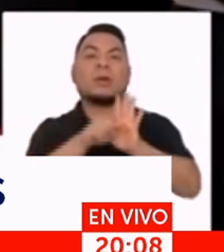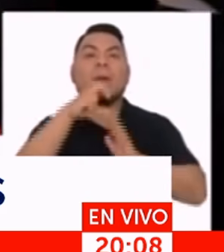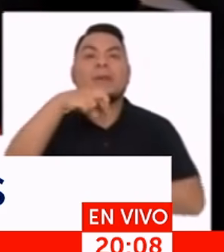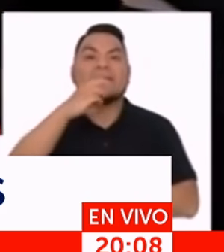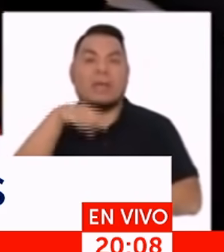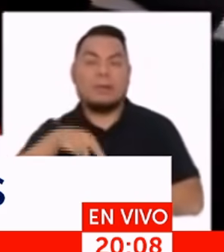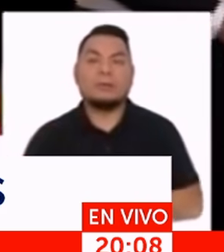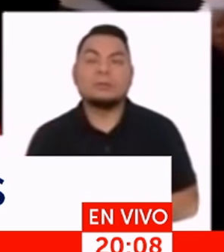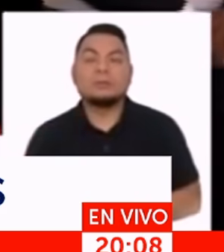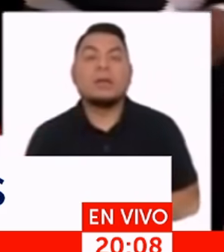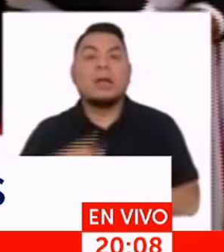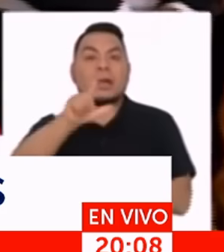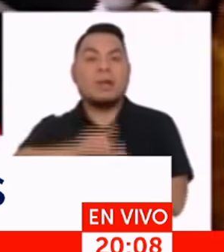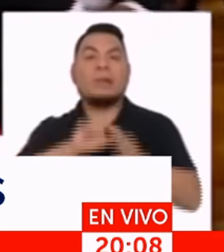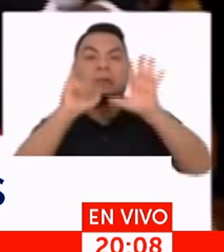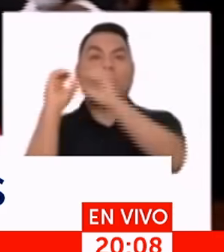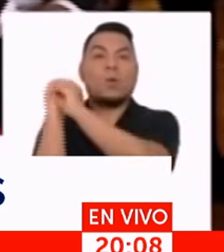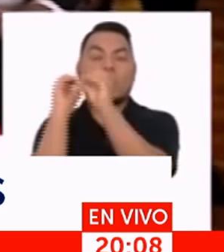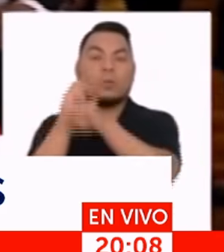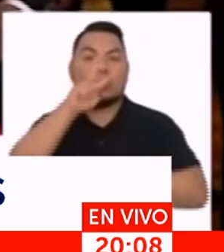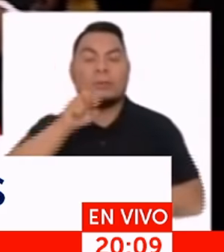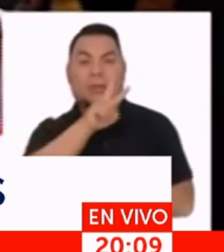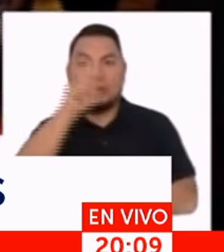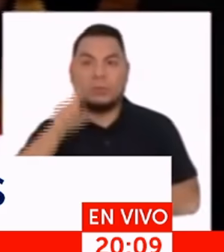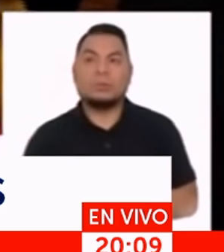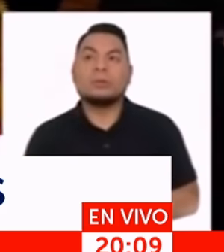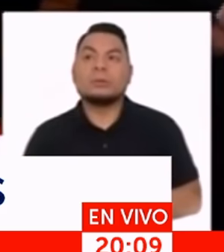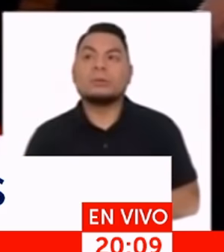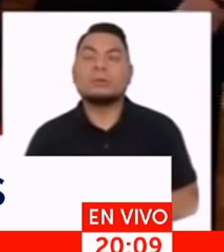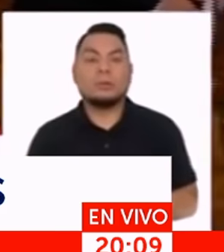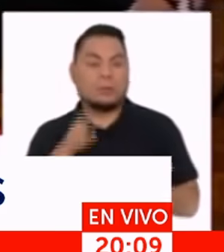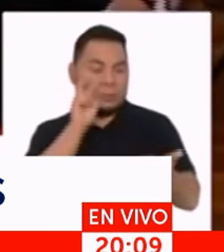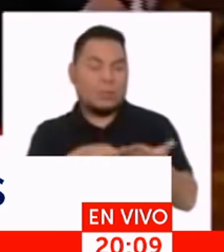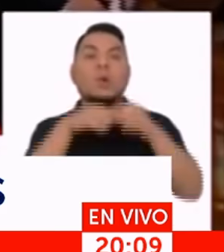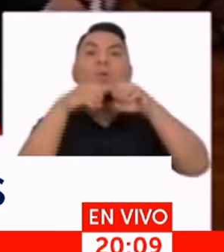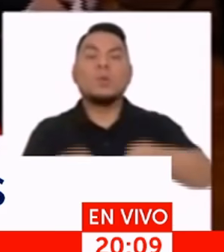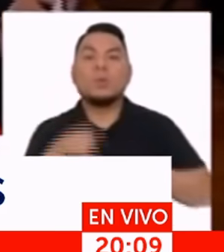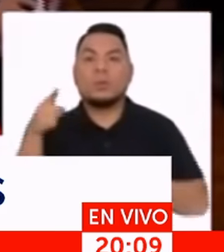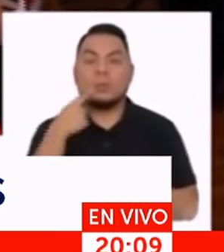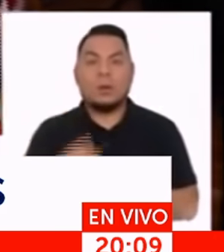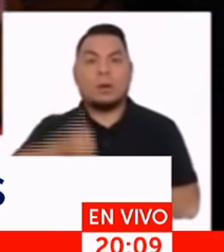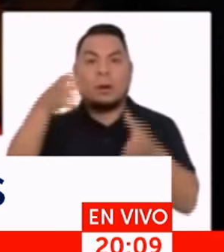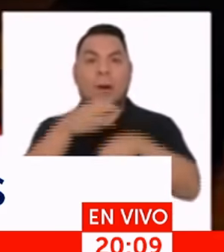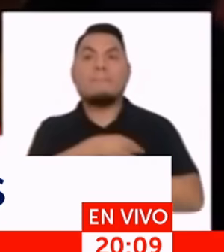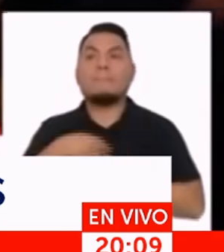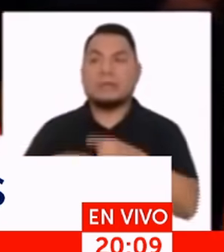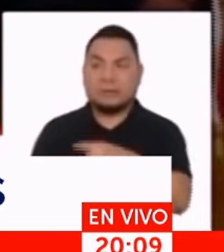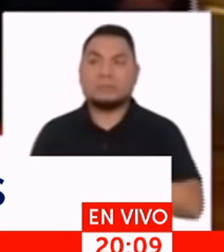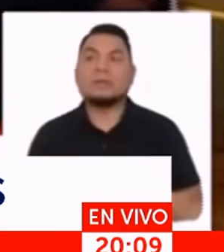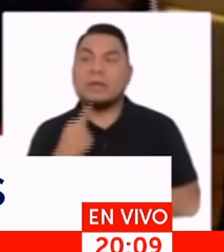127-2021-PCM. Lima, 6 de octubre de 2021. Vista la renuncia que al cargo del Presidente del Consejo de